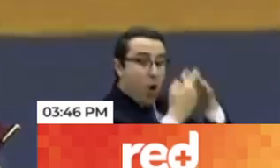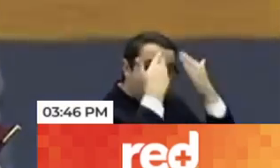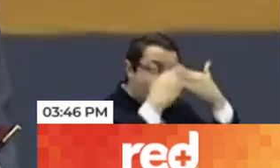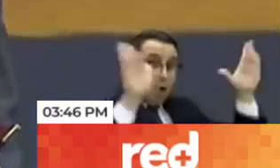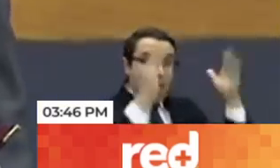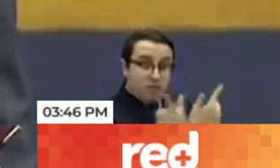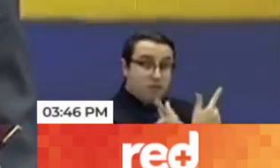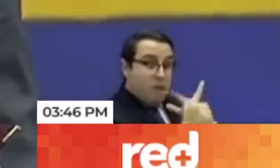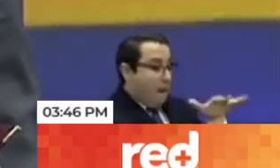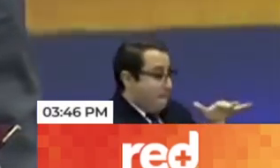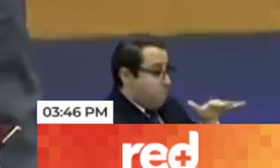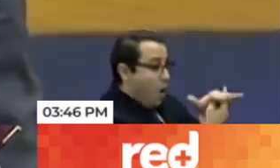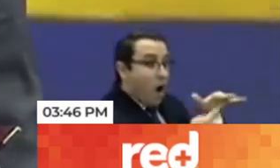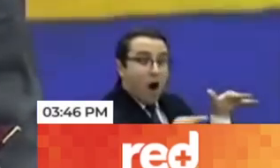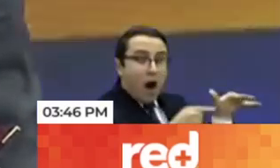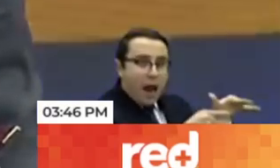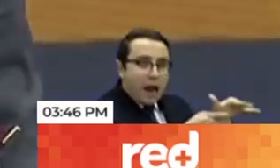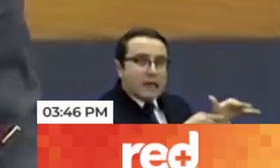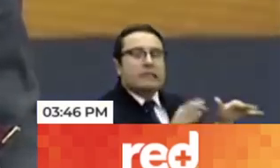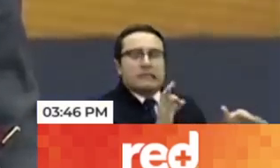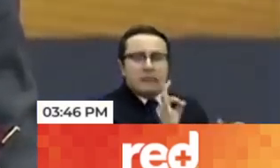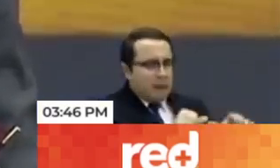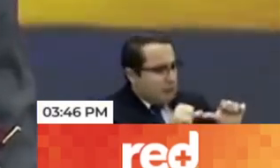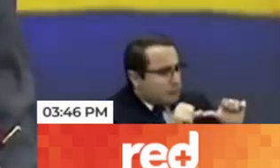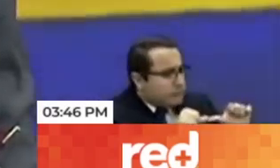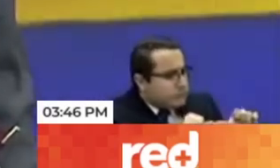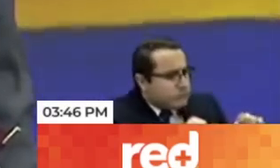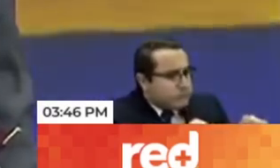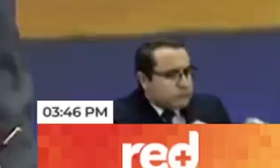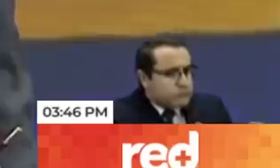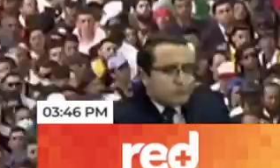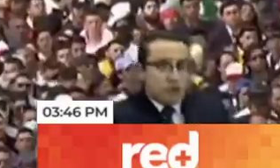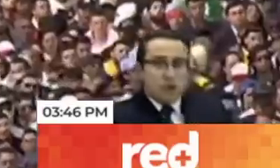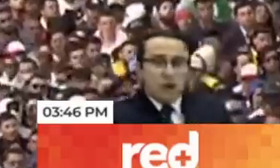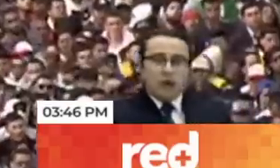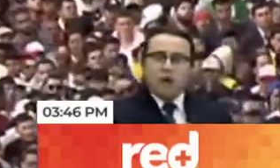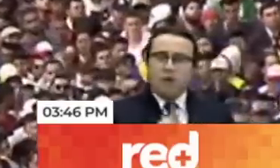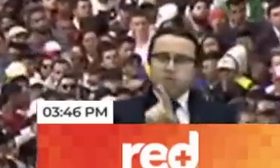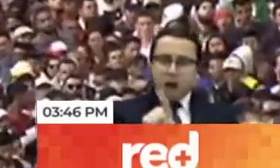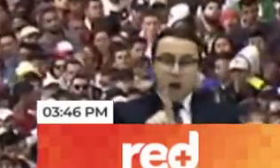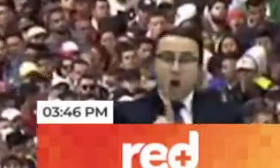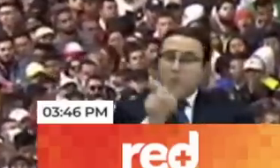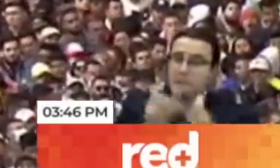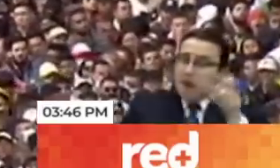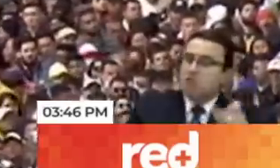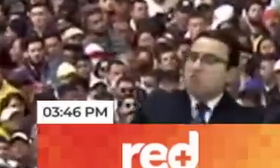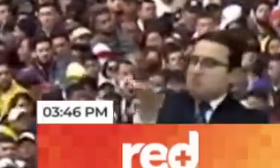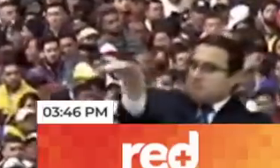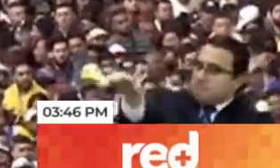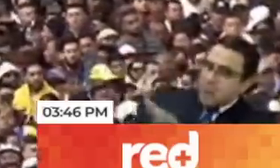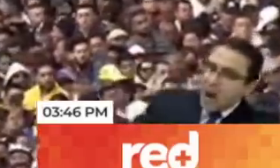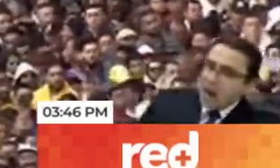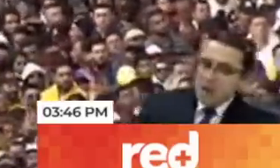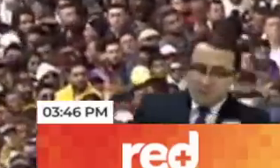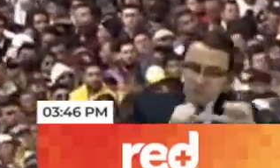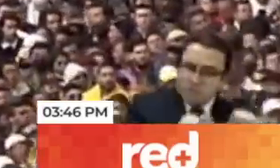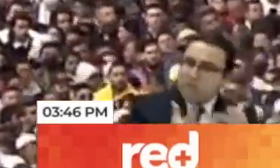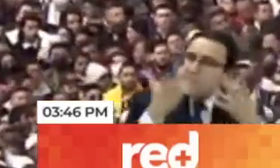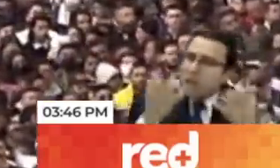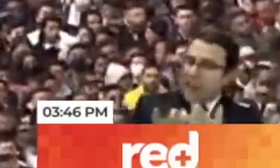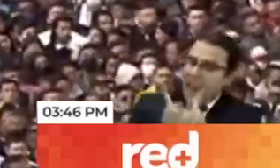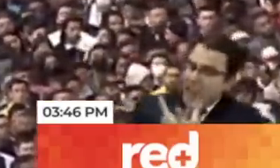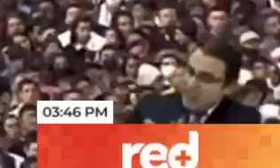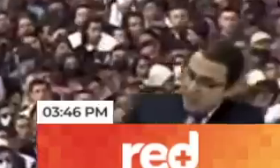nuestra, ha estado siempre presente. Y sin embargo, ese reclamo nunca había sido capaz de convertirse en